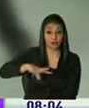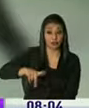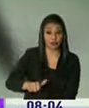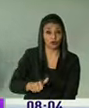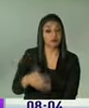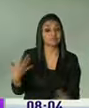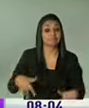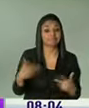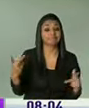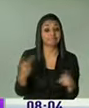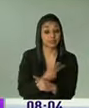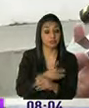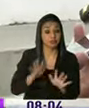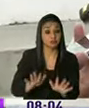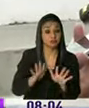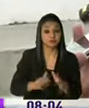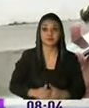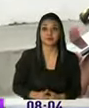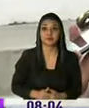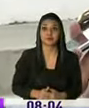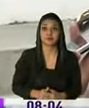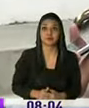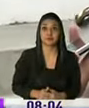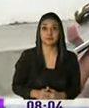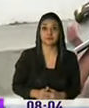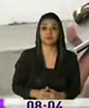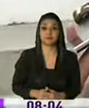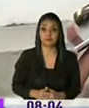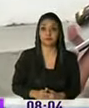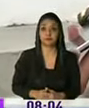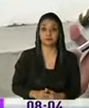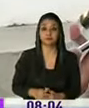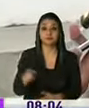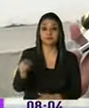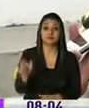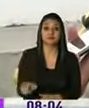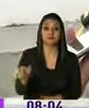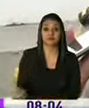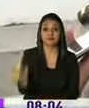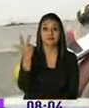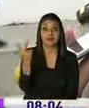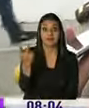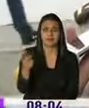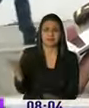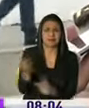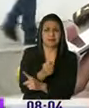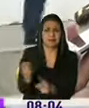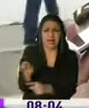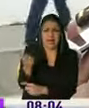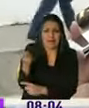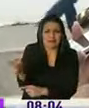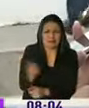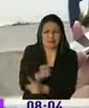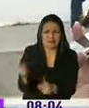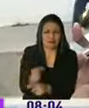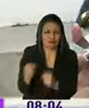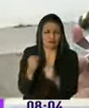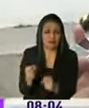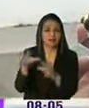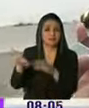las cosas serán distintas. Tuvimos que rescatarles, digamos así, para que no sean completamente golpeados, porque recibieron un poco